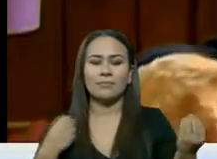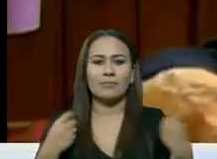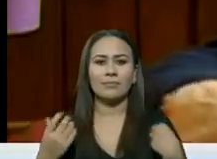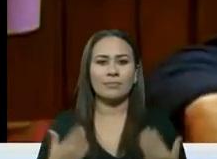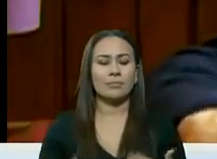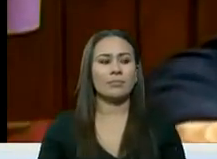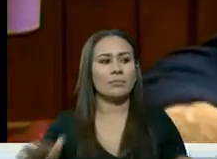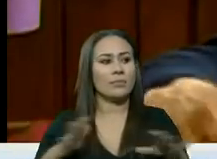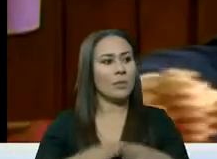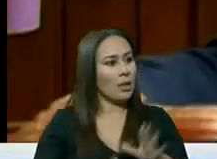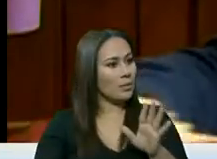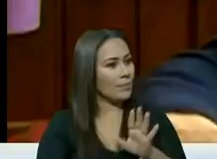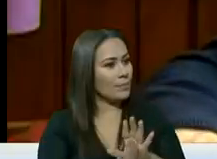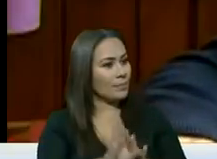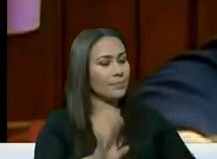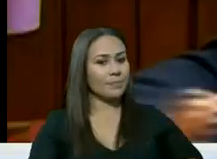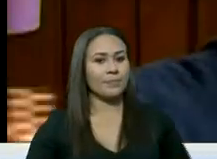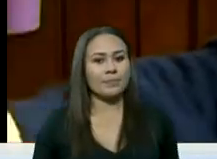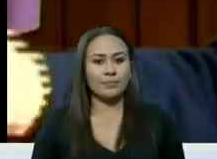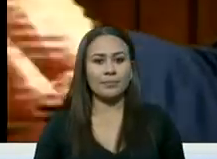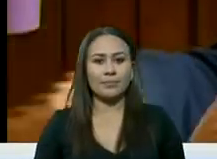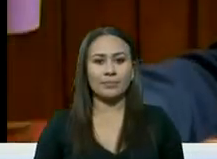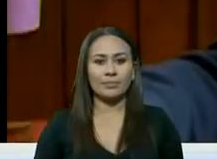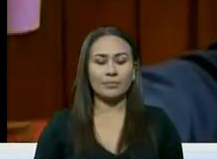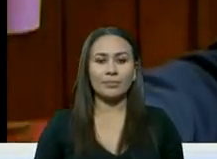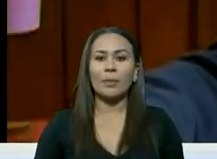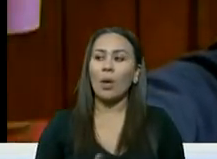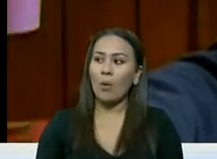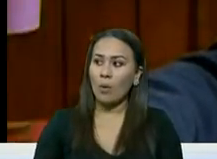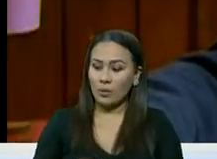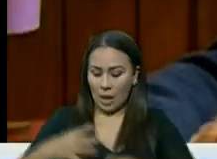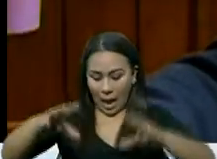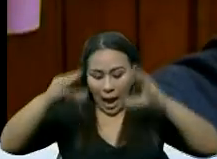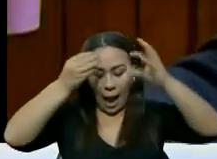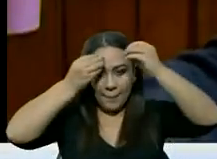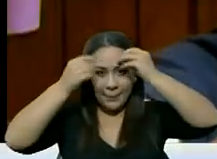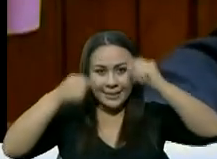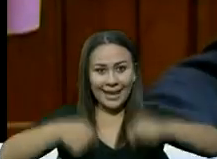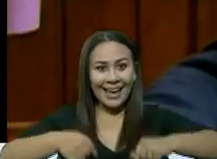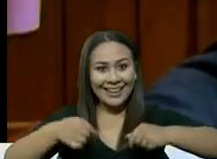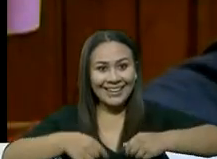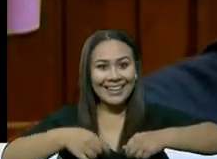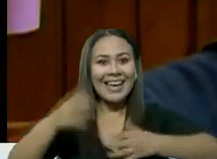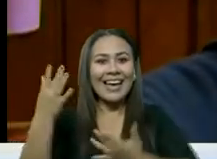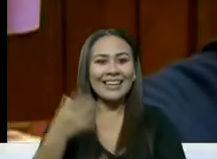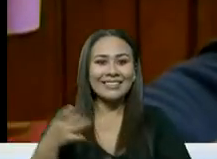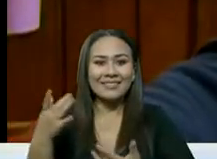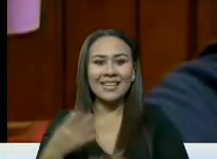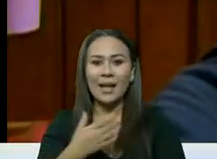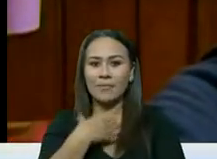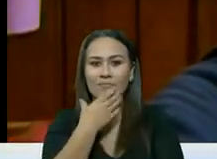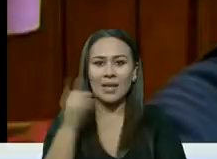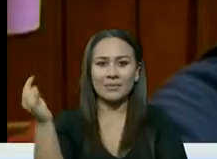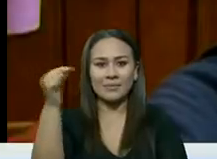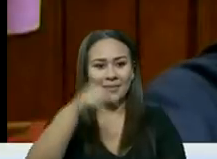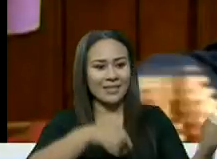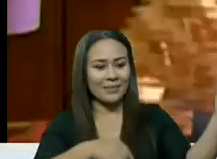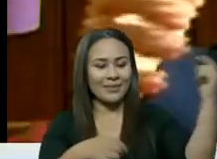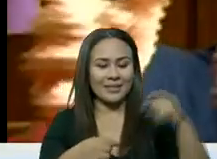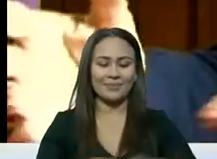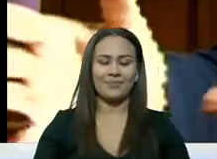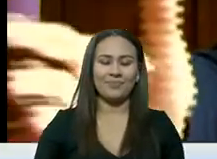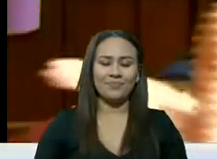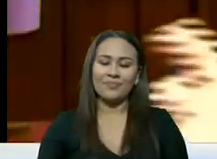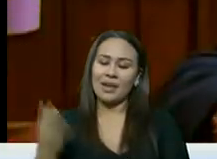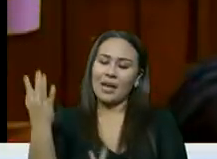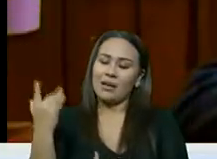cuentos, ¿no?, de estas emigraciones iniciales, y que cuando supieron que en Salina había esperanza, ya regresaron. Esa esperanza